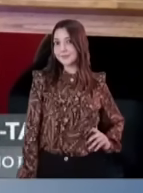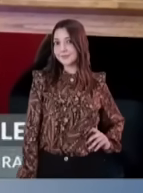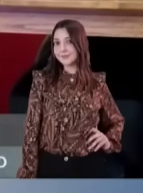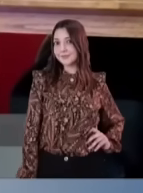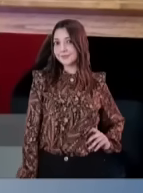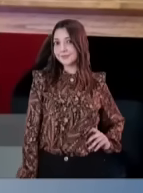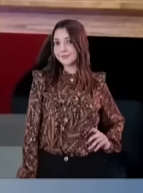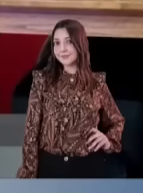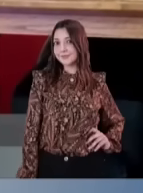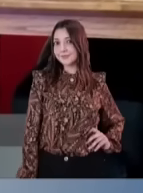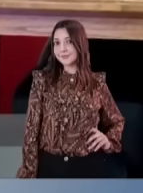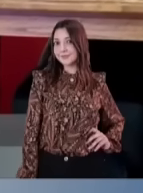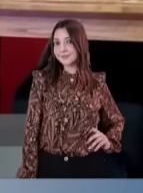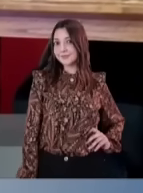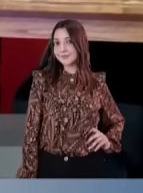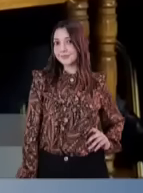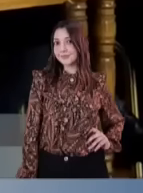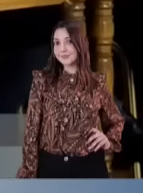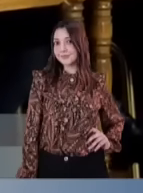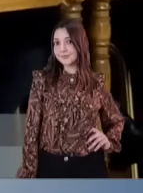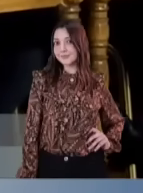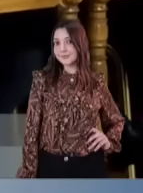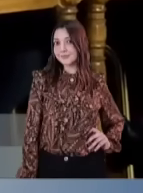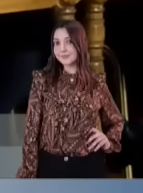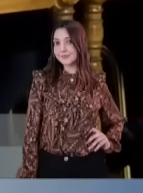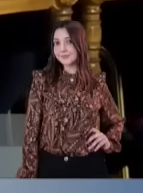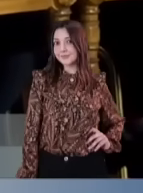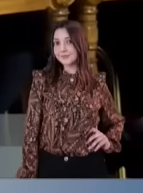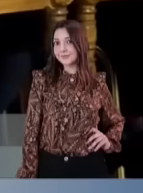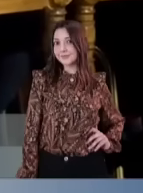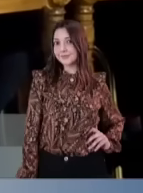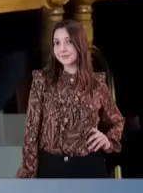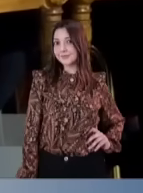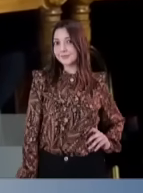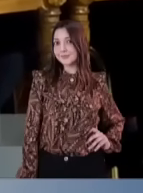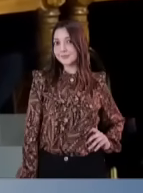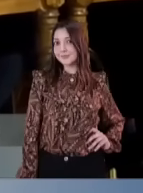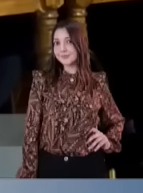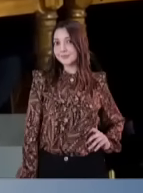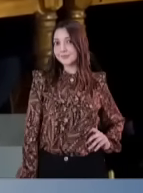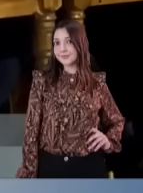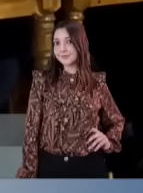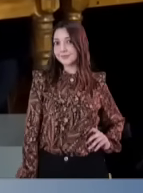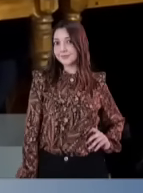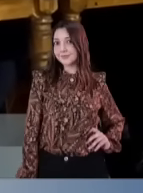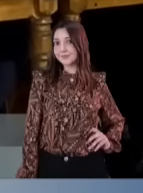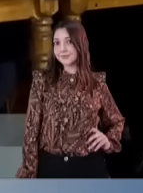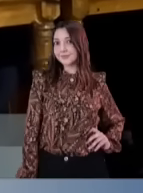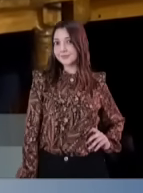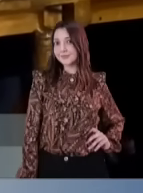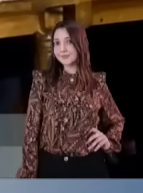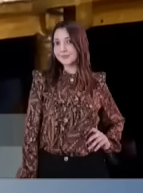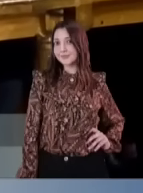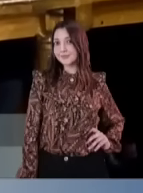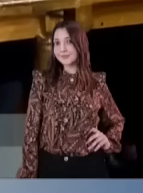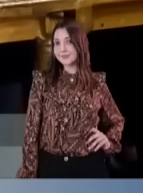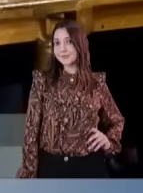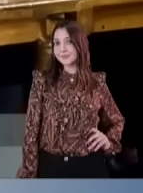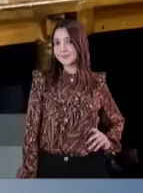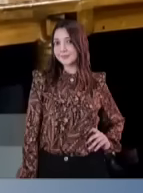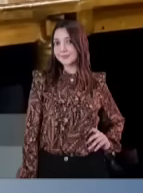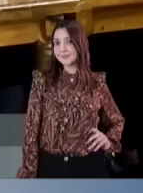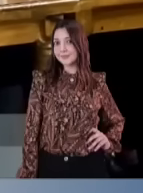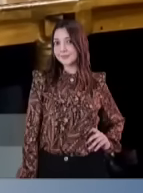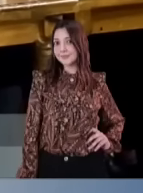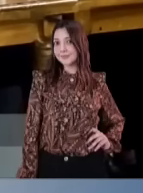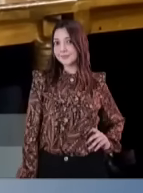Leonardo Cubillos, aseguró que hoy más que nunca hay que respaldar las decisiones que toma el presidente Gabriel Boric. Además, se ve, dice él,